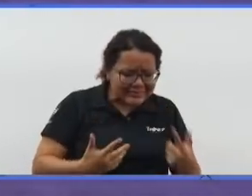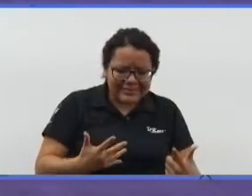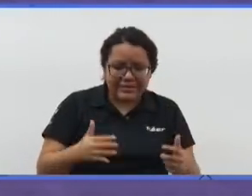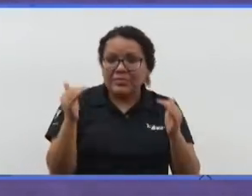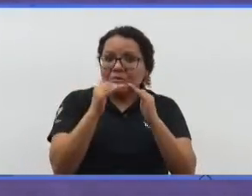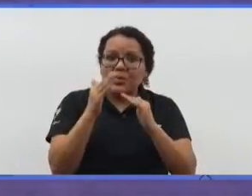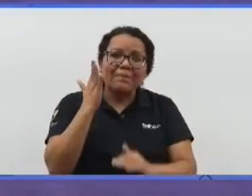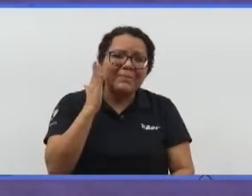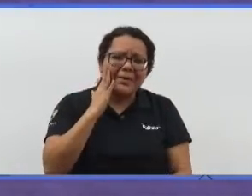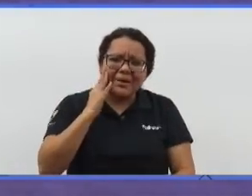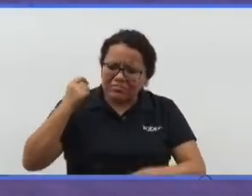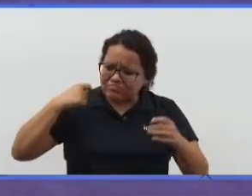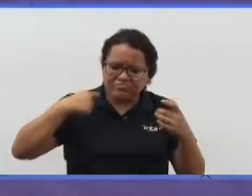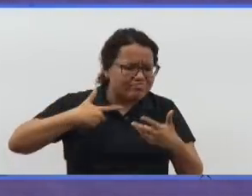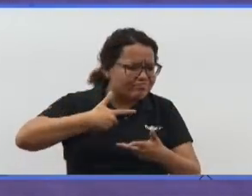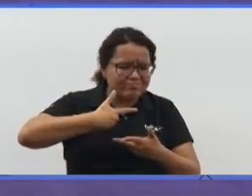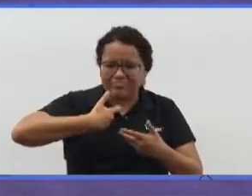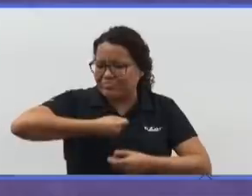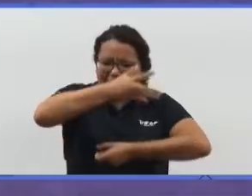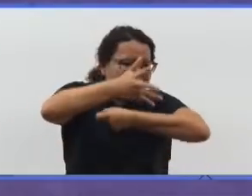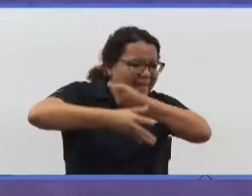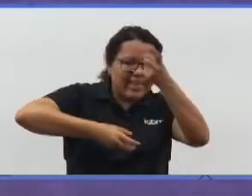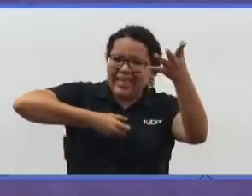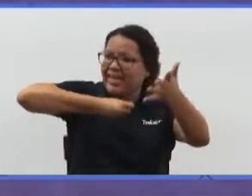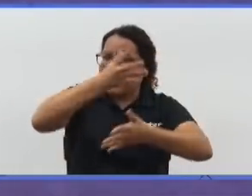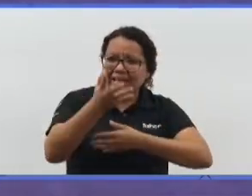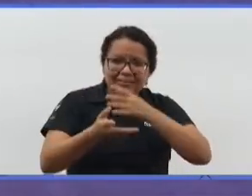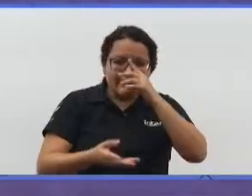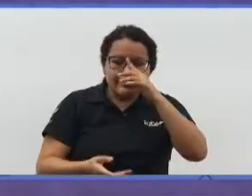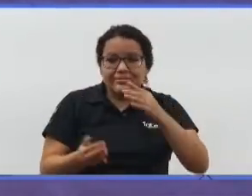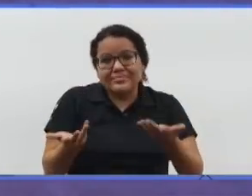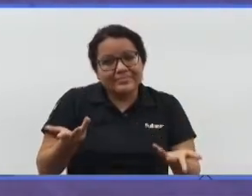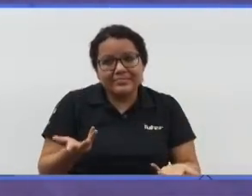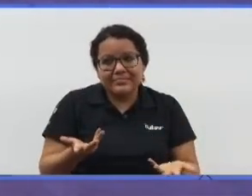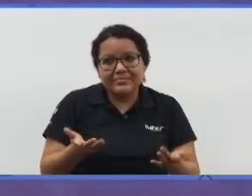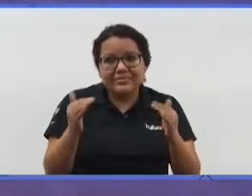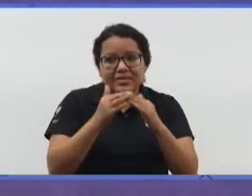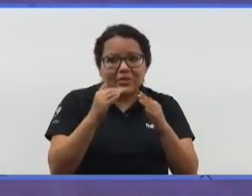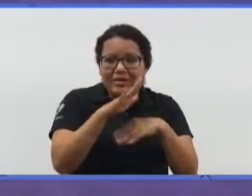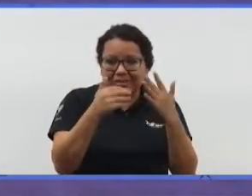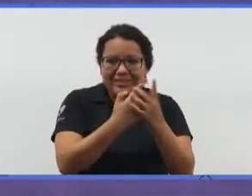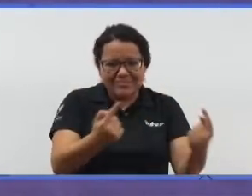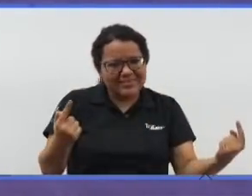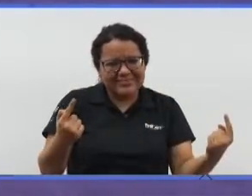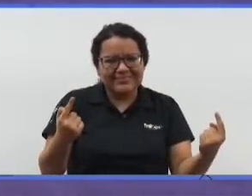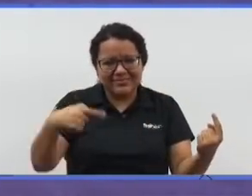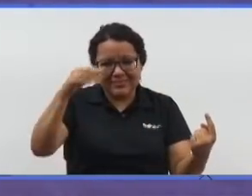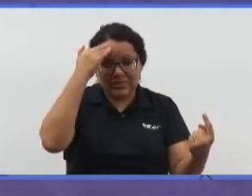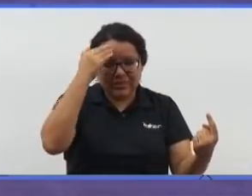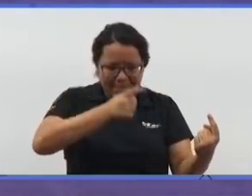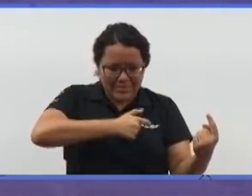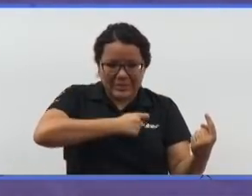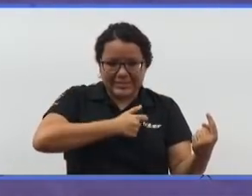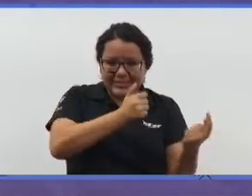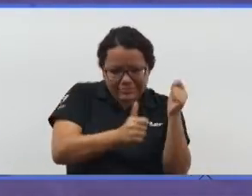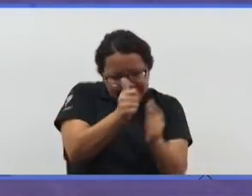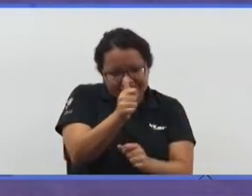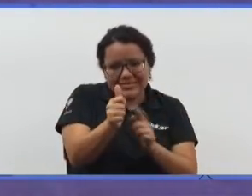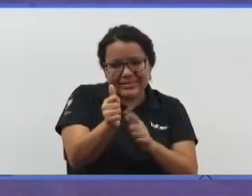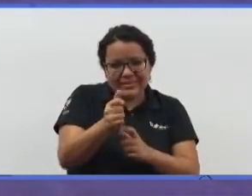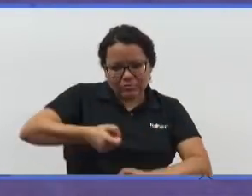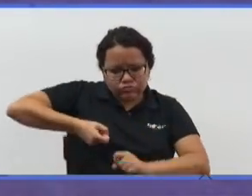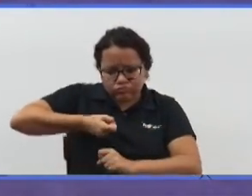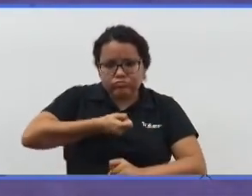mamá es un relajo atrás que salió querer agarrar al juez los alguaciles no sé cómo se llaman allá a ver de los que están de policías armados en la